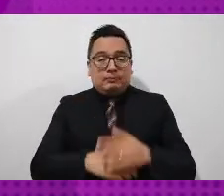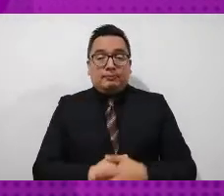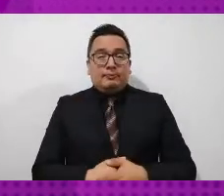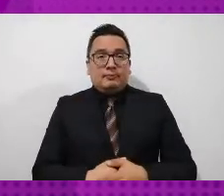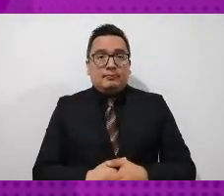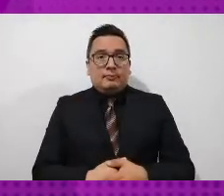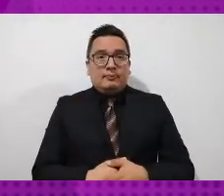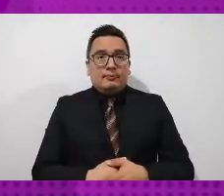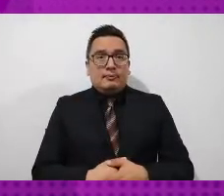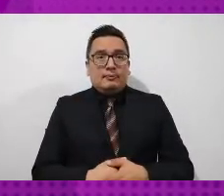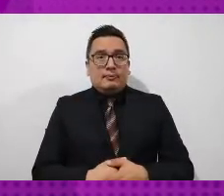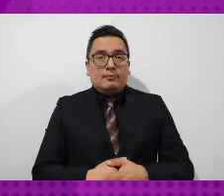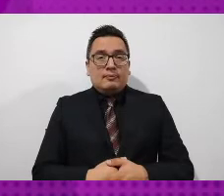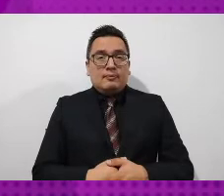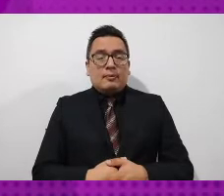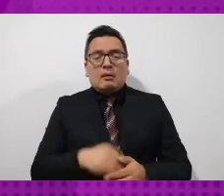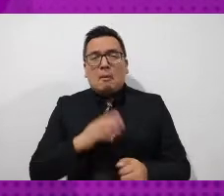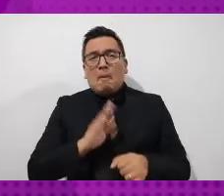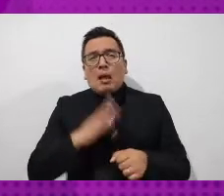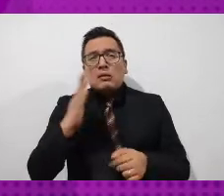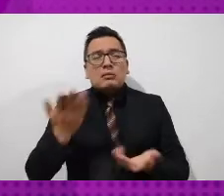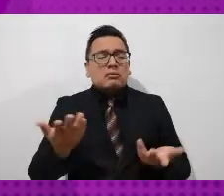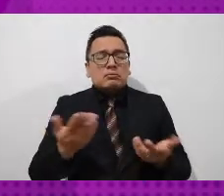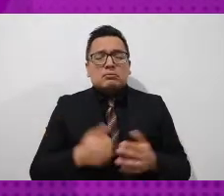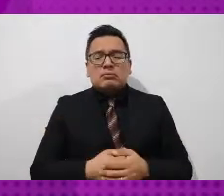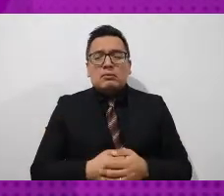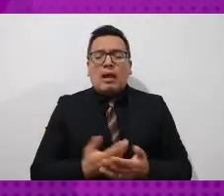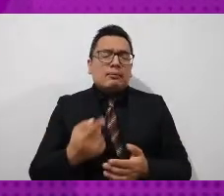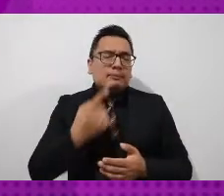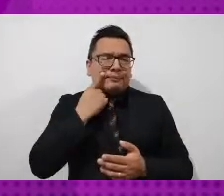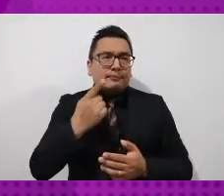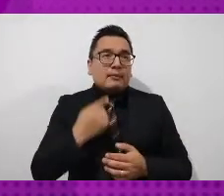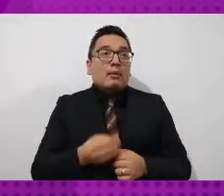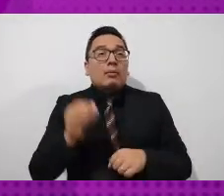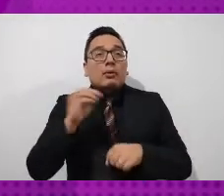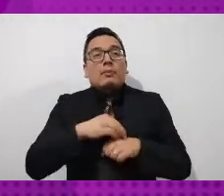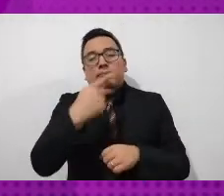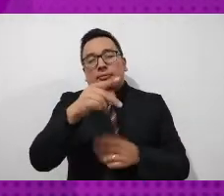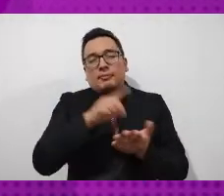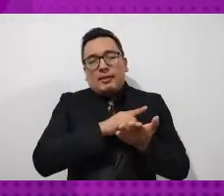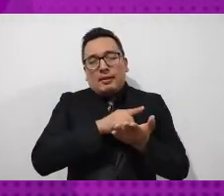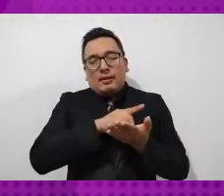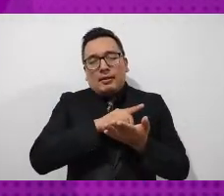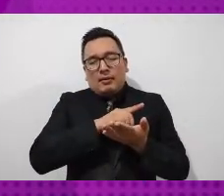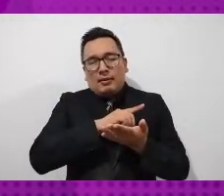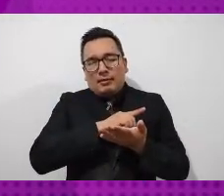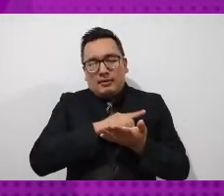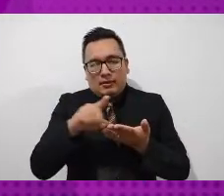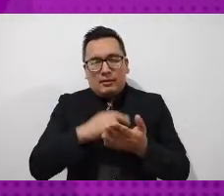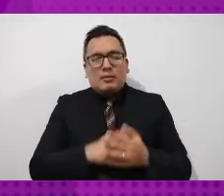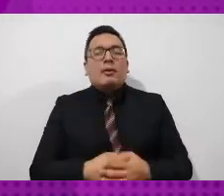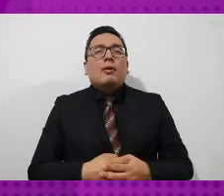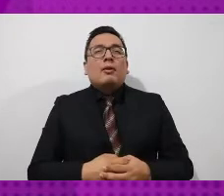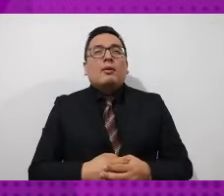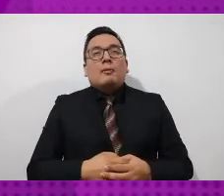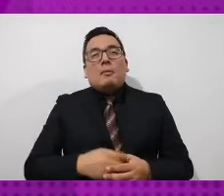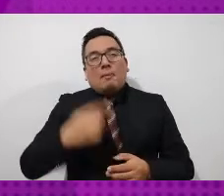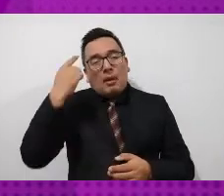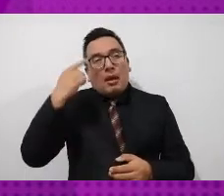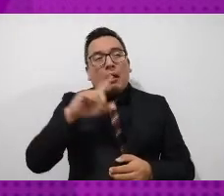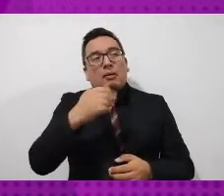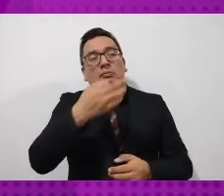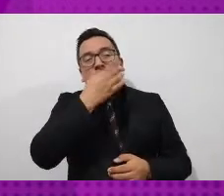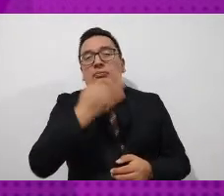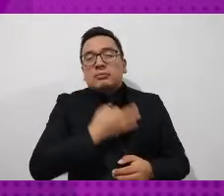redacción. ¿Y qué más? Simplemente señalar un domicilio en donde puedas oír y recibir